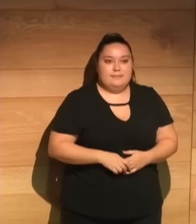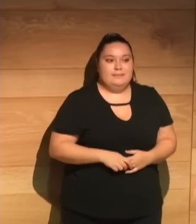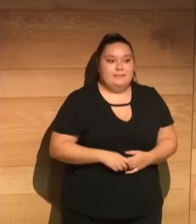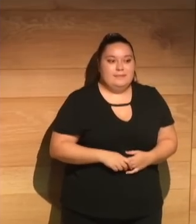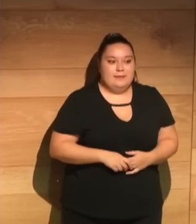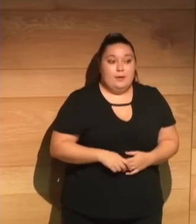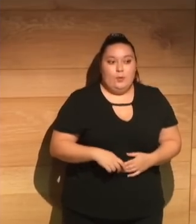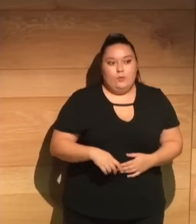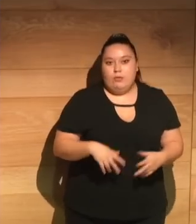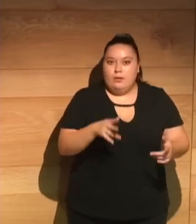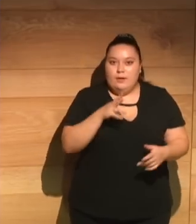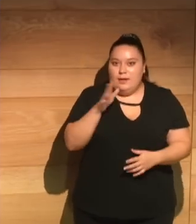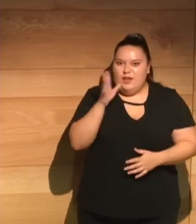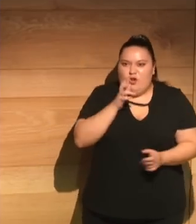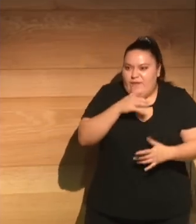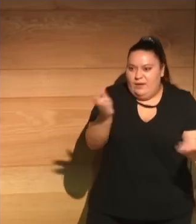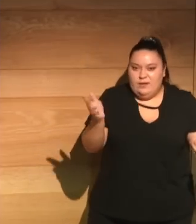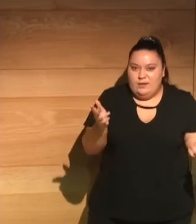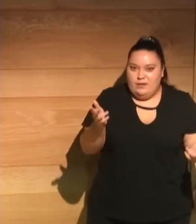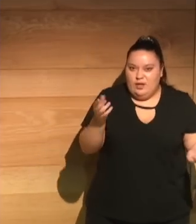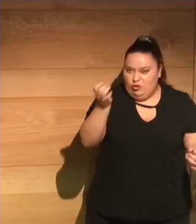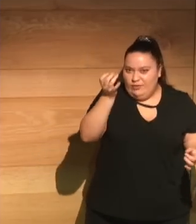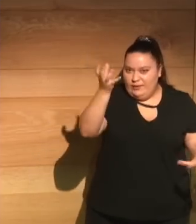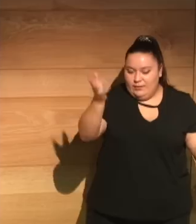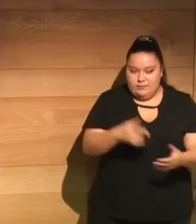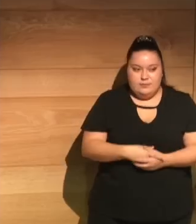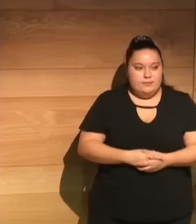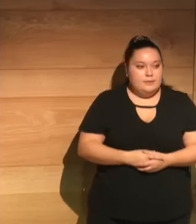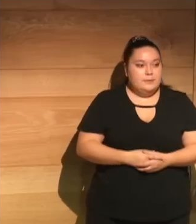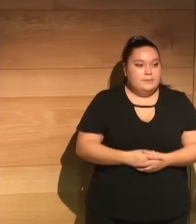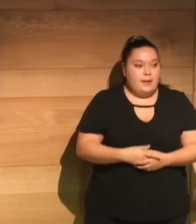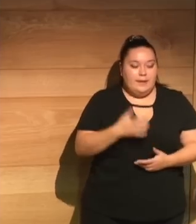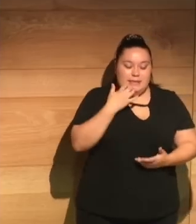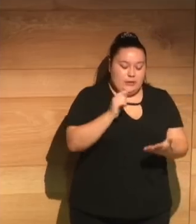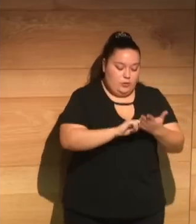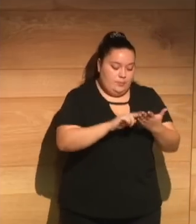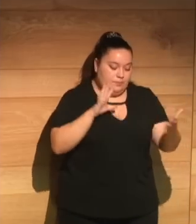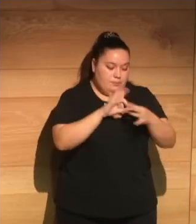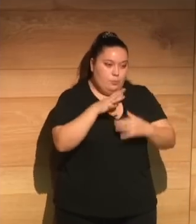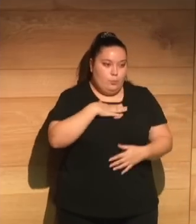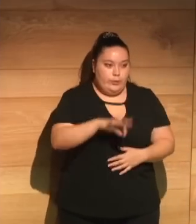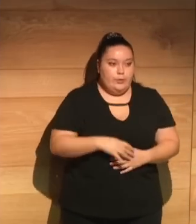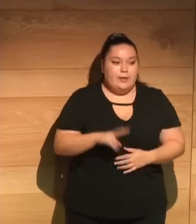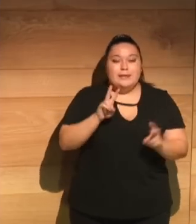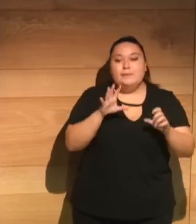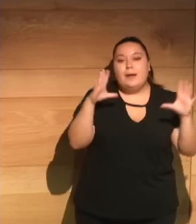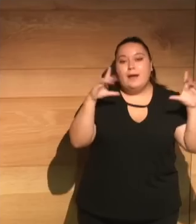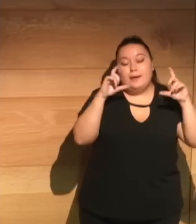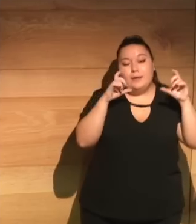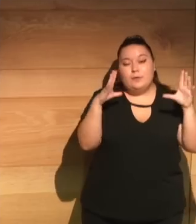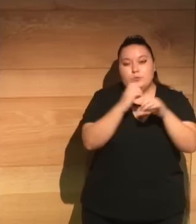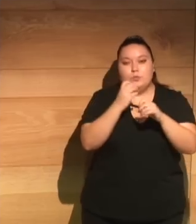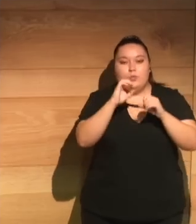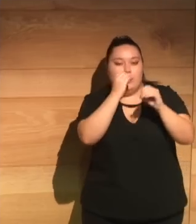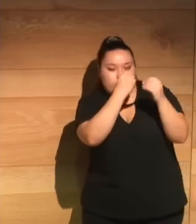dicho, qué barbaridad. A ver si lo que yo me he apuntado aquí tiene que ver. ¿Es verdad que con esto de la cámara oscura, las